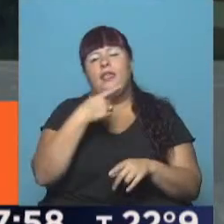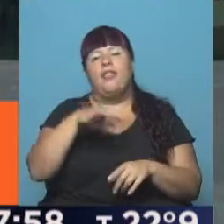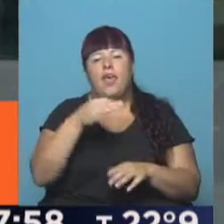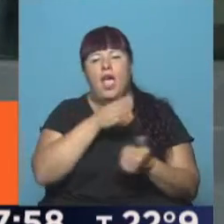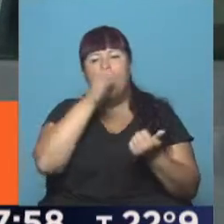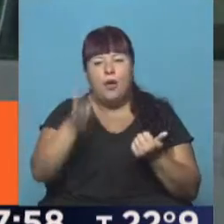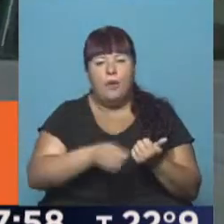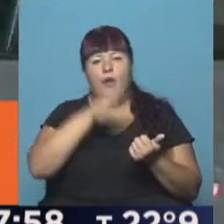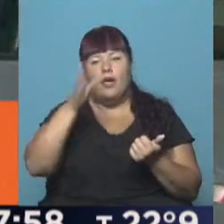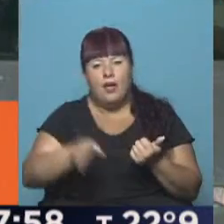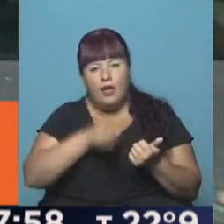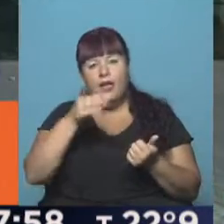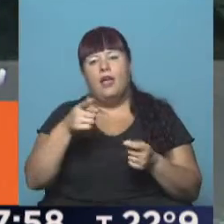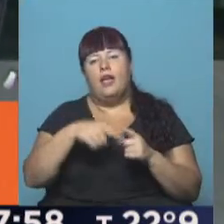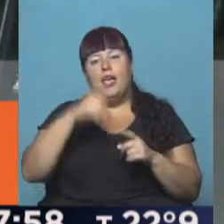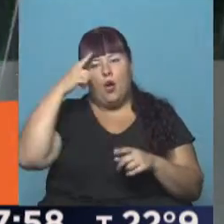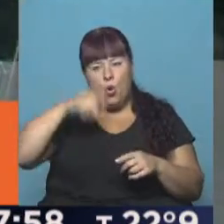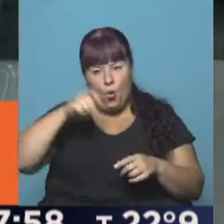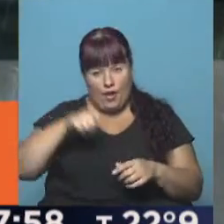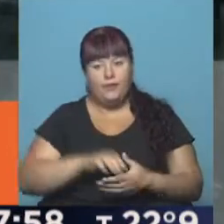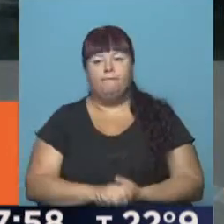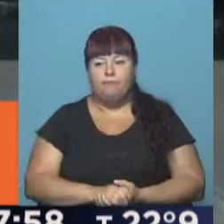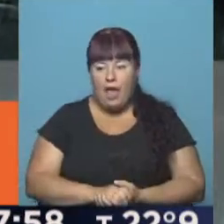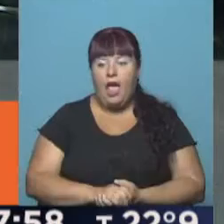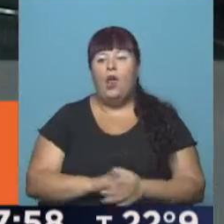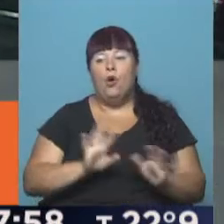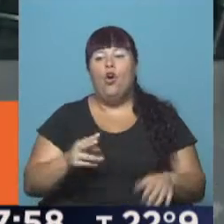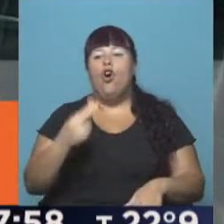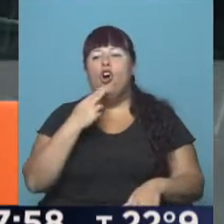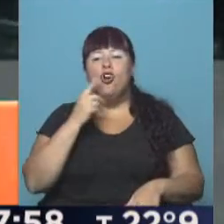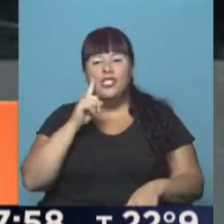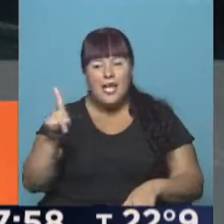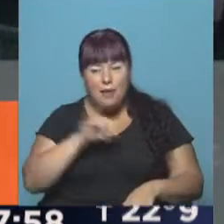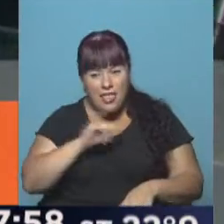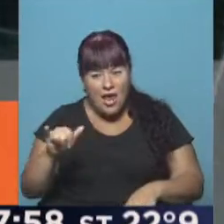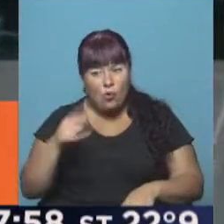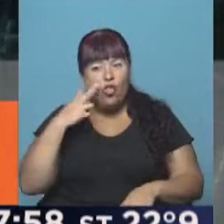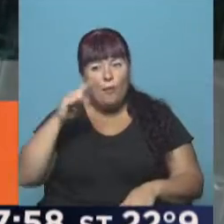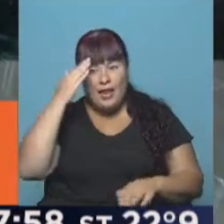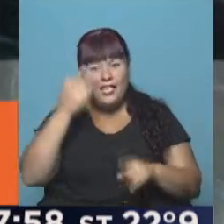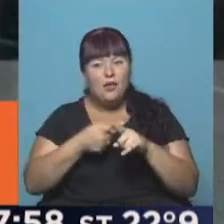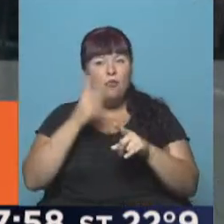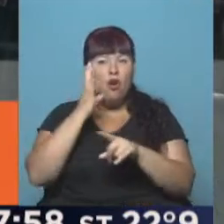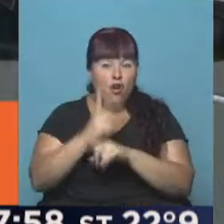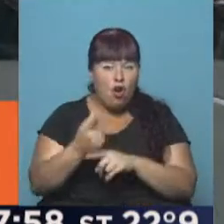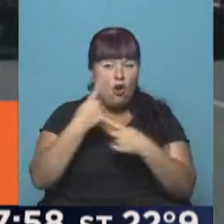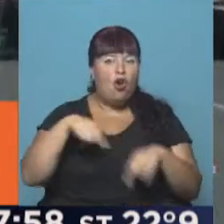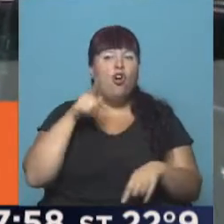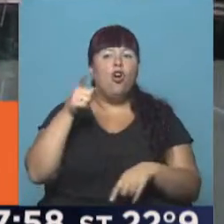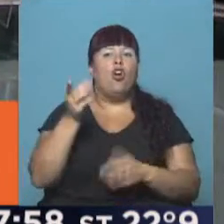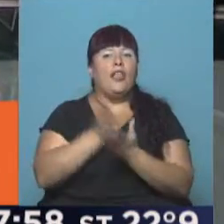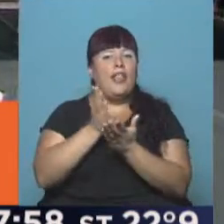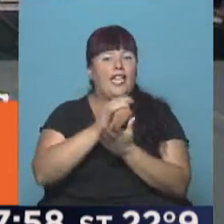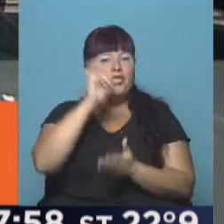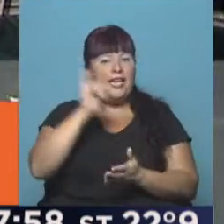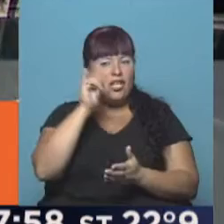que presentarse regularmente en los tribunales. Claro, claro. 11.000 denuncias en 2015 por delitos contra el derecho